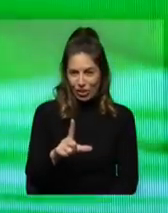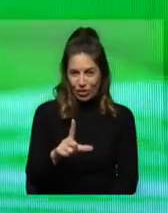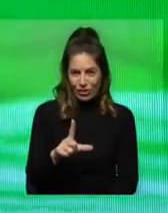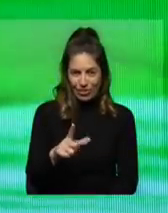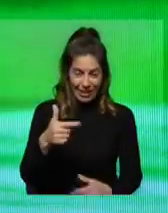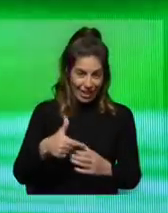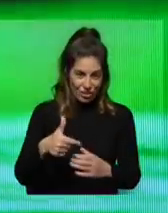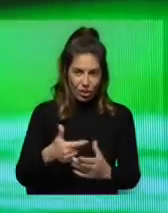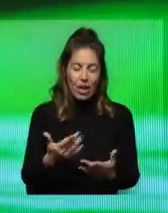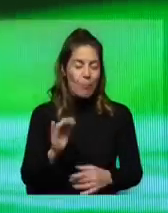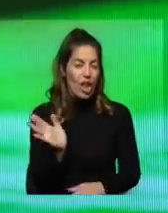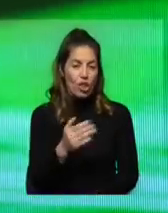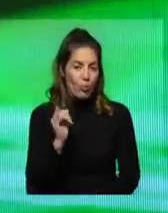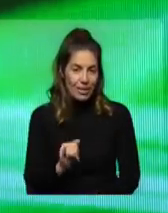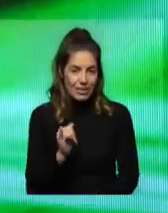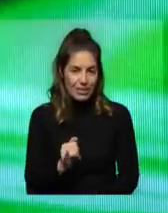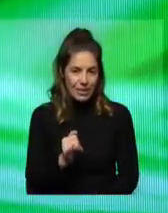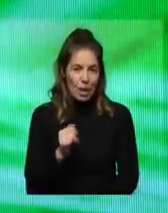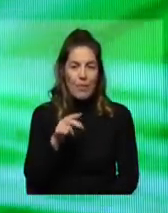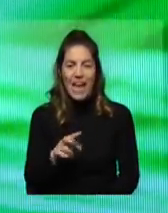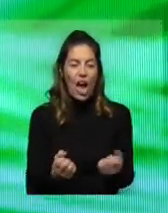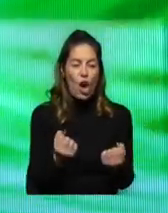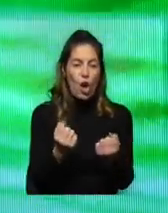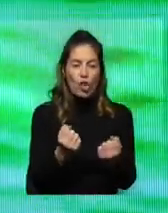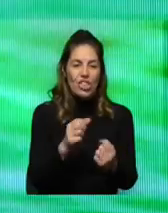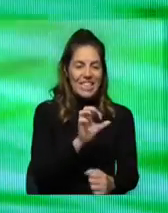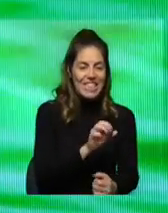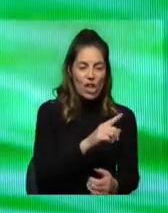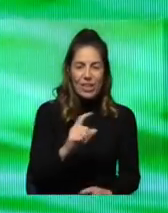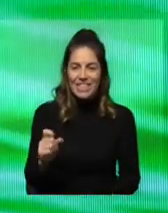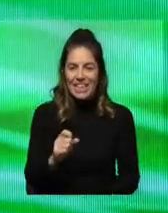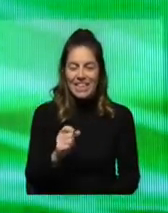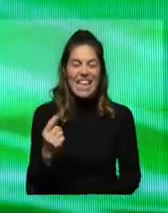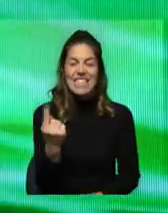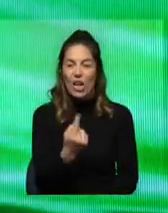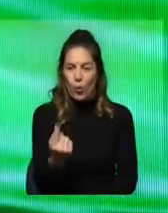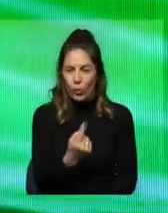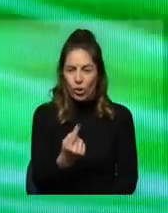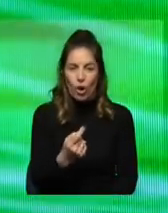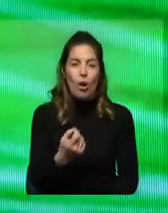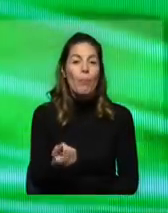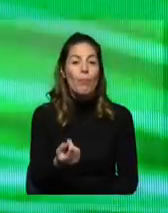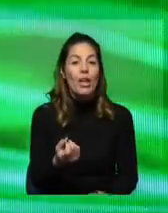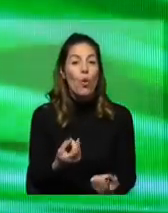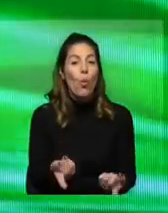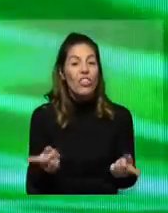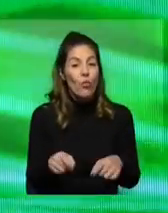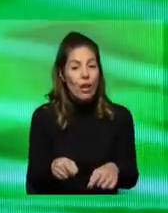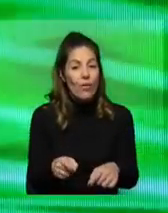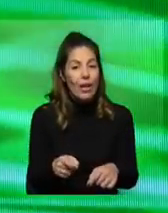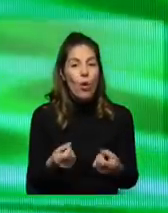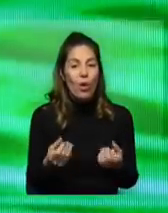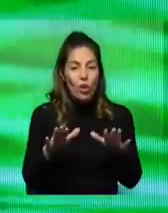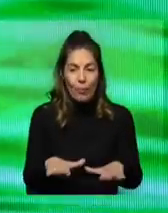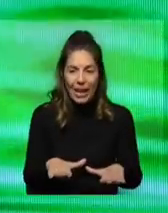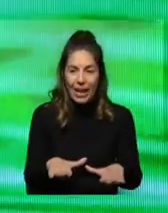a todos nos pasa Mirá el coche se desplaza de 0 a 100 en tantos segundos Bueno pero en cuanto regresa en cuanto para claro